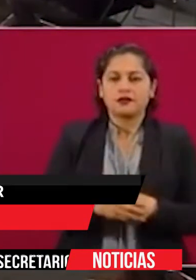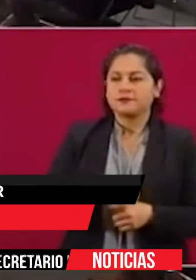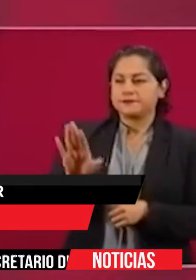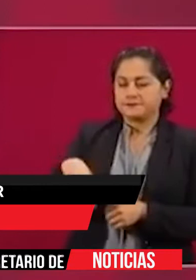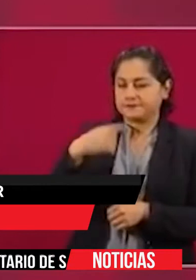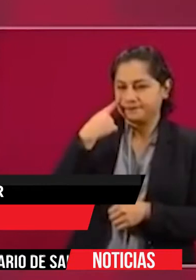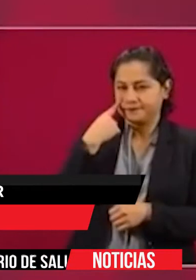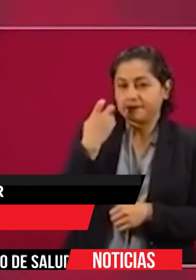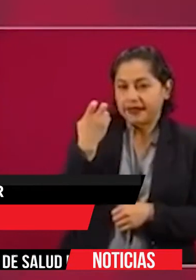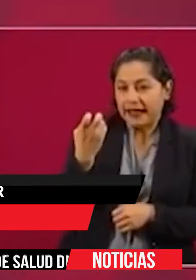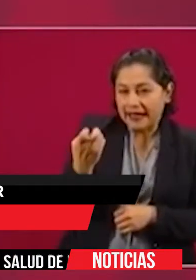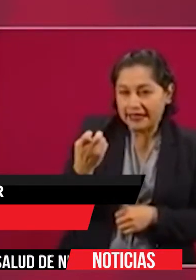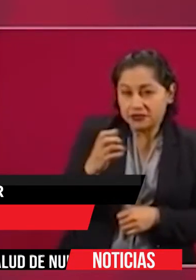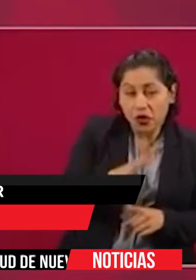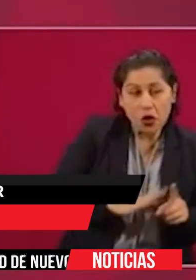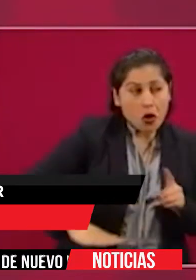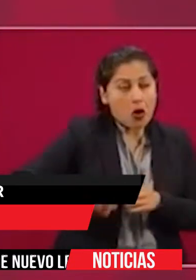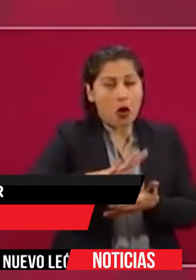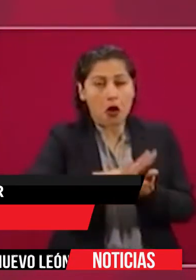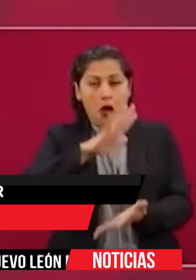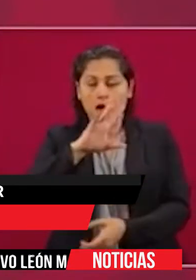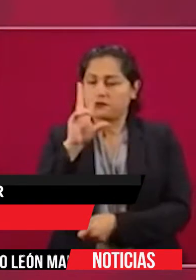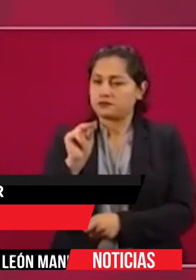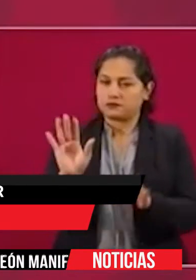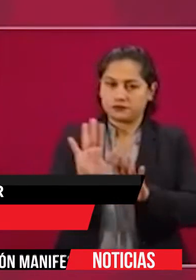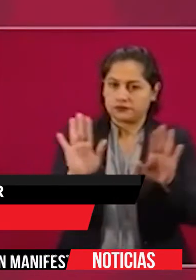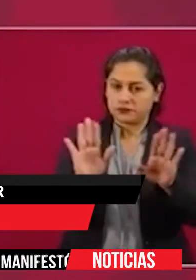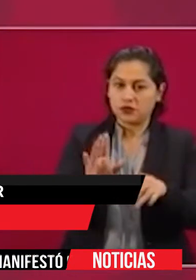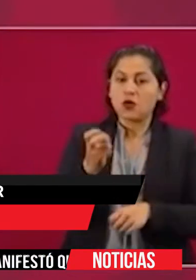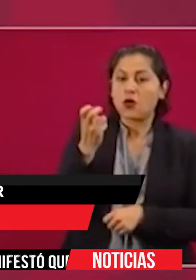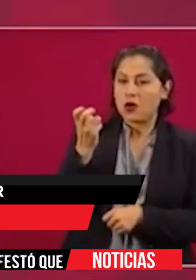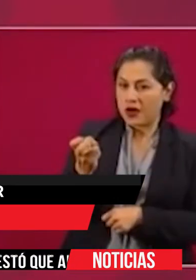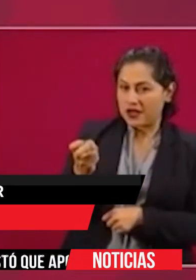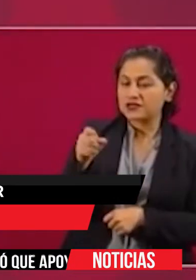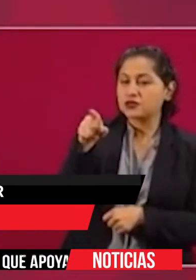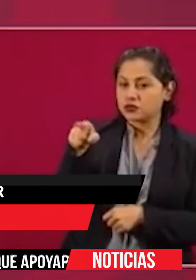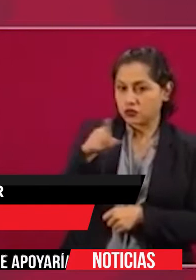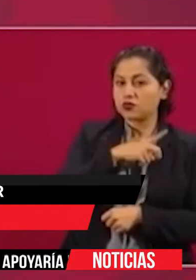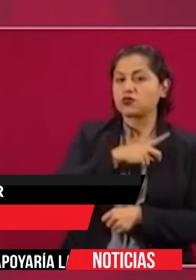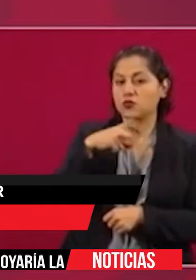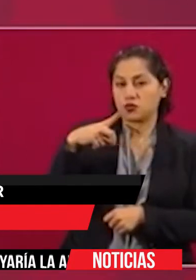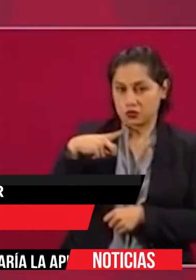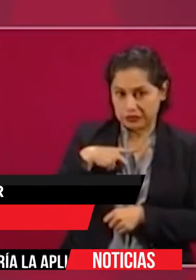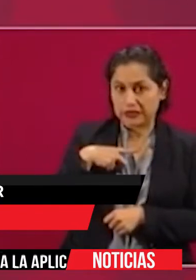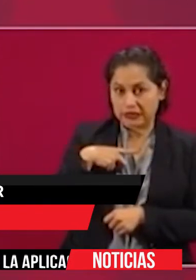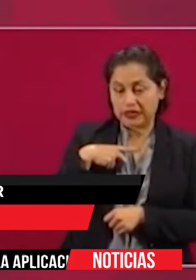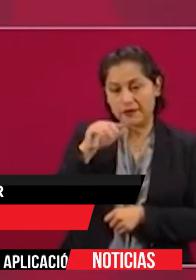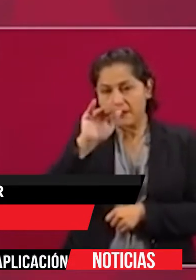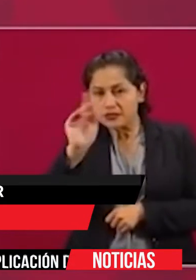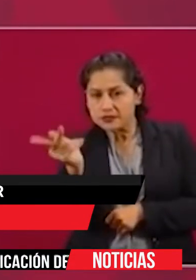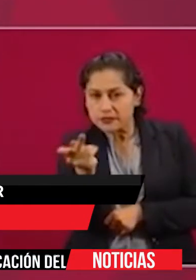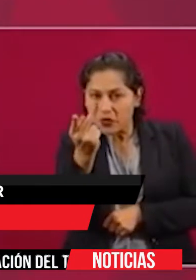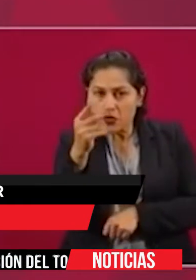que la Secretaría de Gobernación se encarga de proteger los derechos humanos, pues antes se dedicaba al autoritarismo y dijo que en